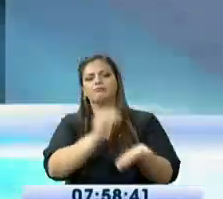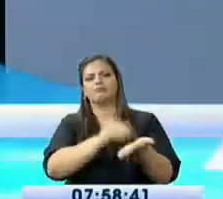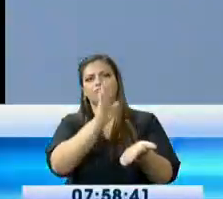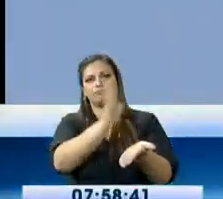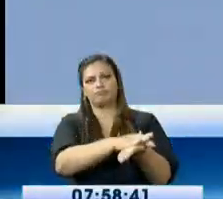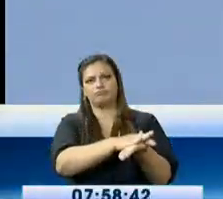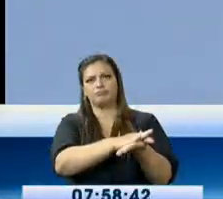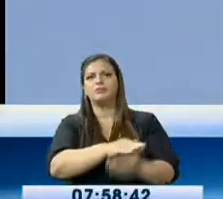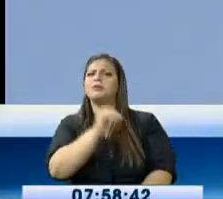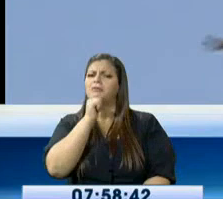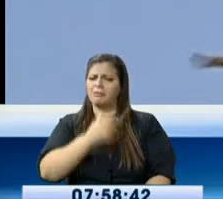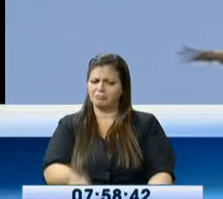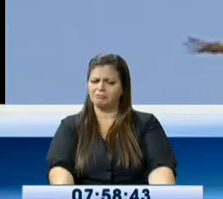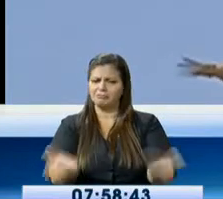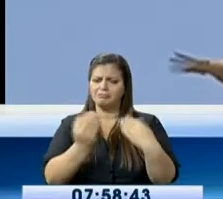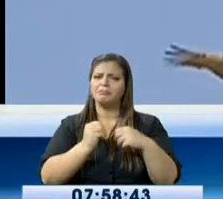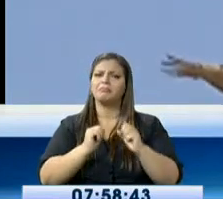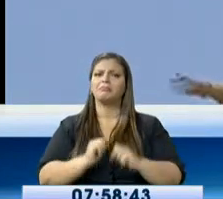año.